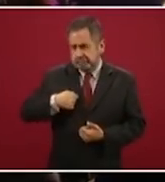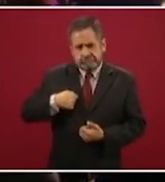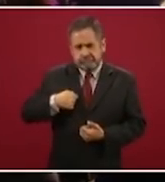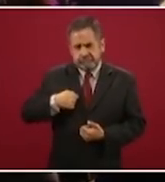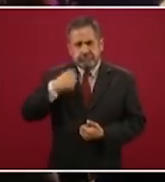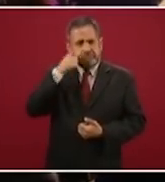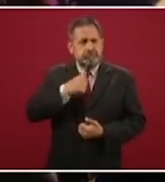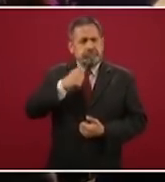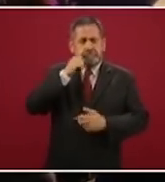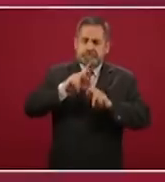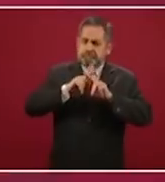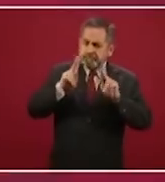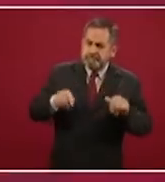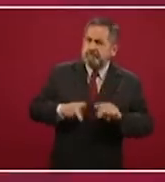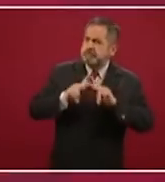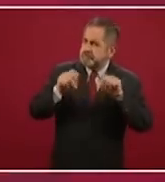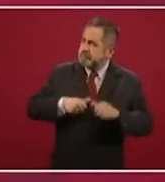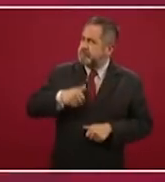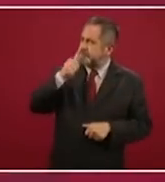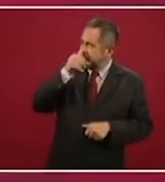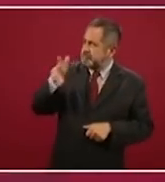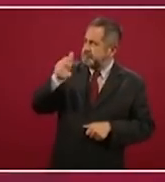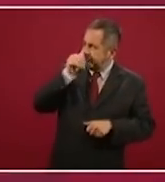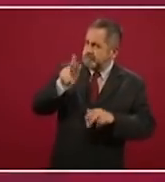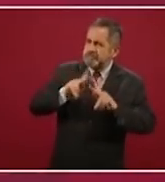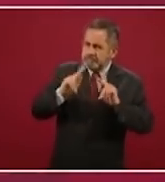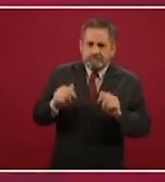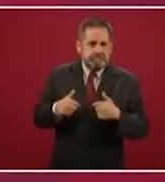siempre fue pacífico nuestro movimiento,